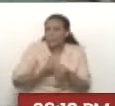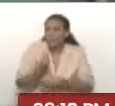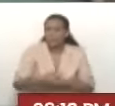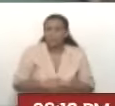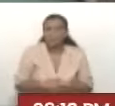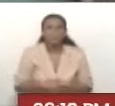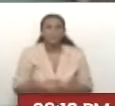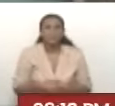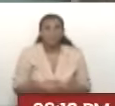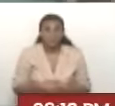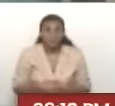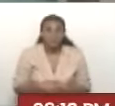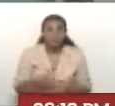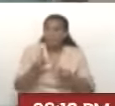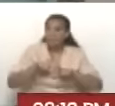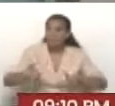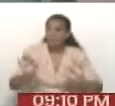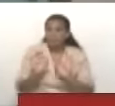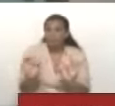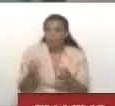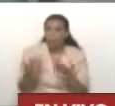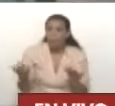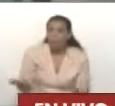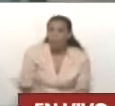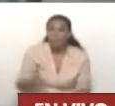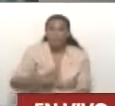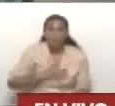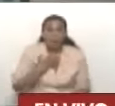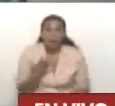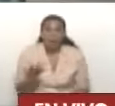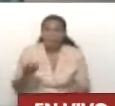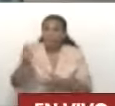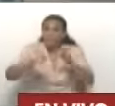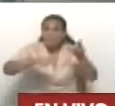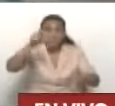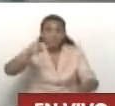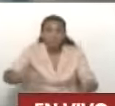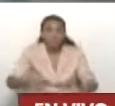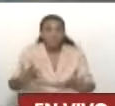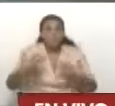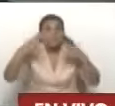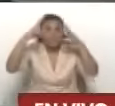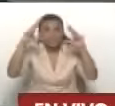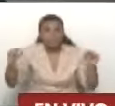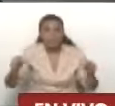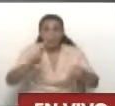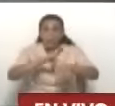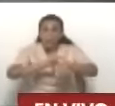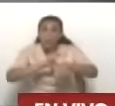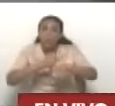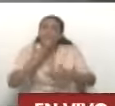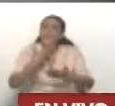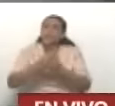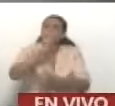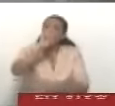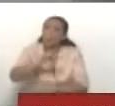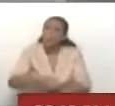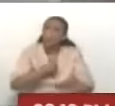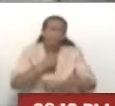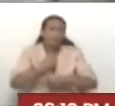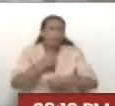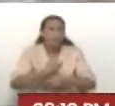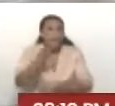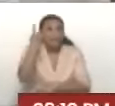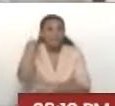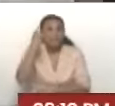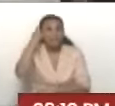de esto puede ser posible sin nuestro personal de salud, a quienes agradecemos todos los días. Ayer fue el Día Internacional